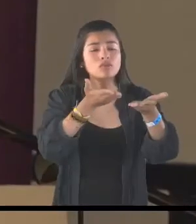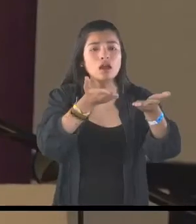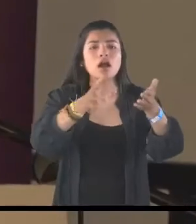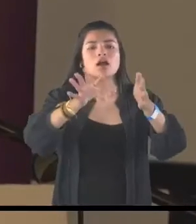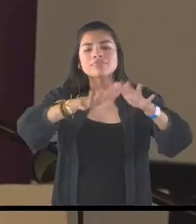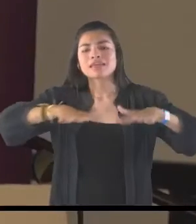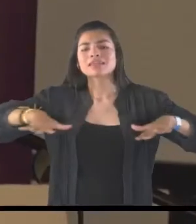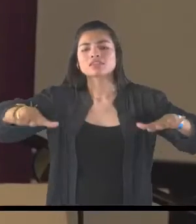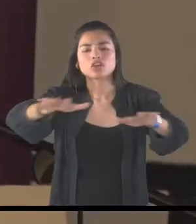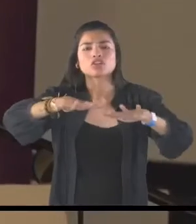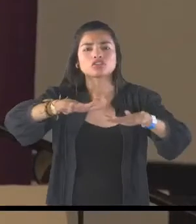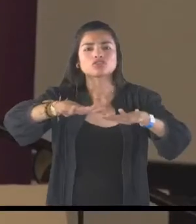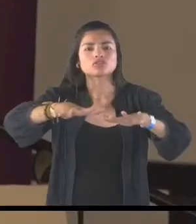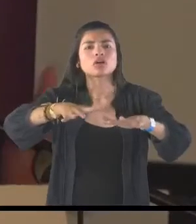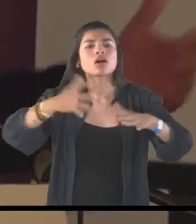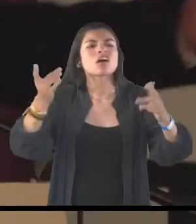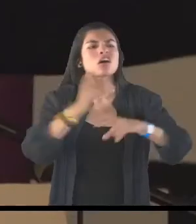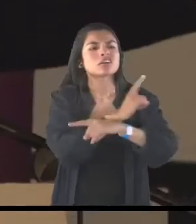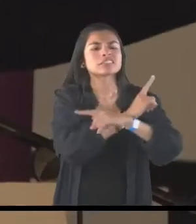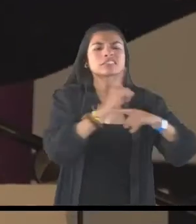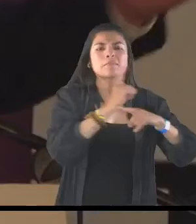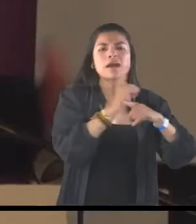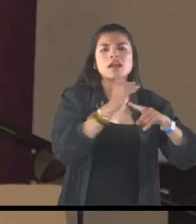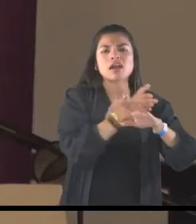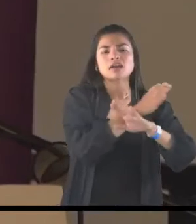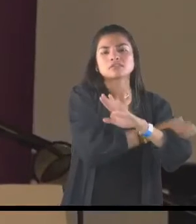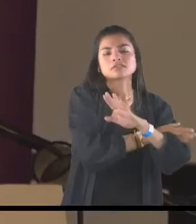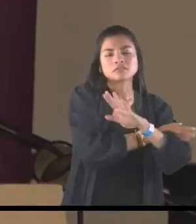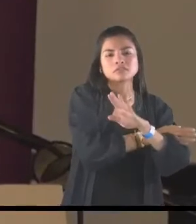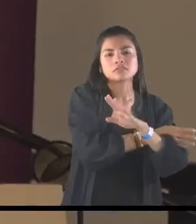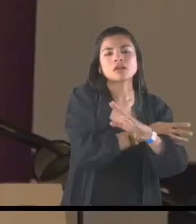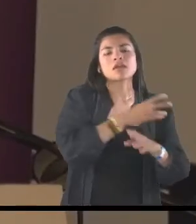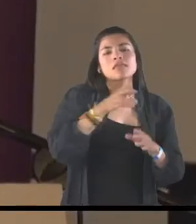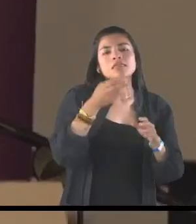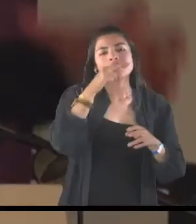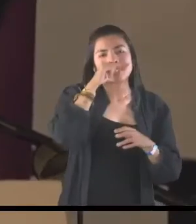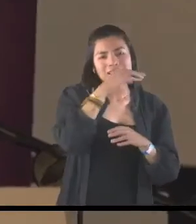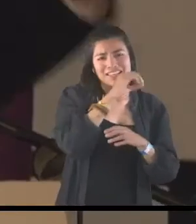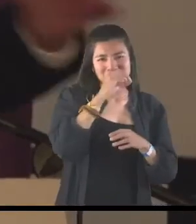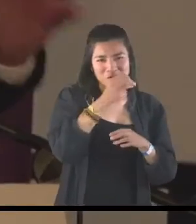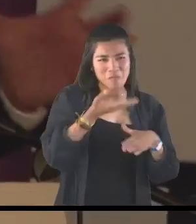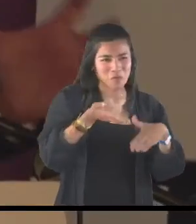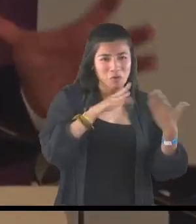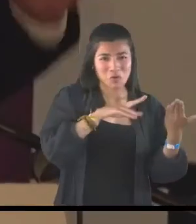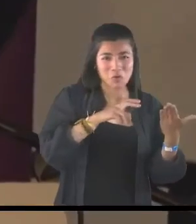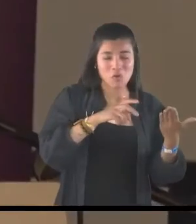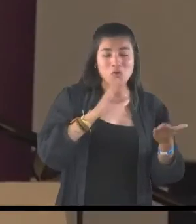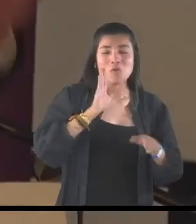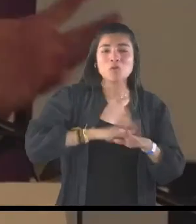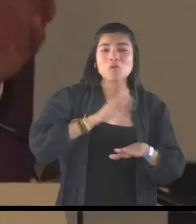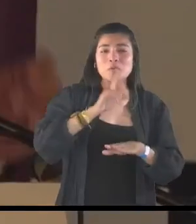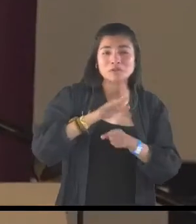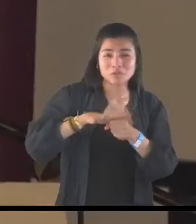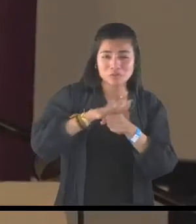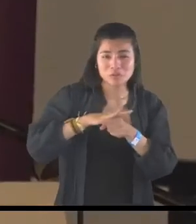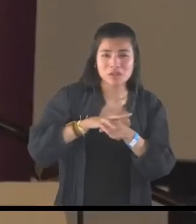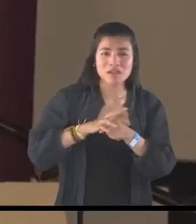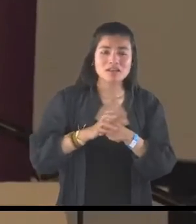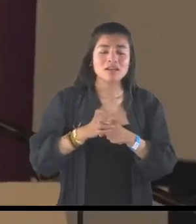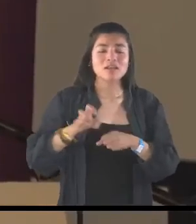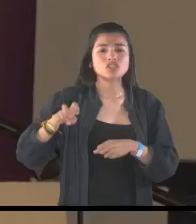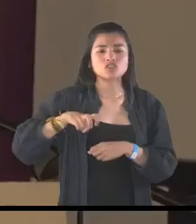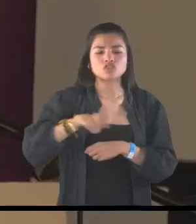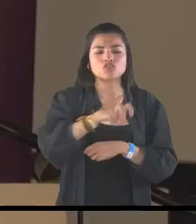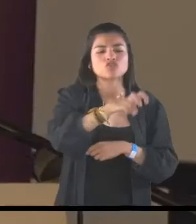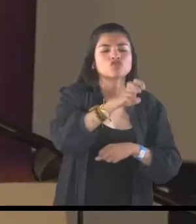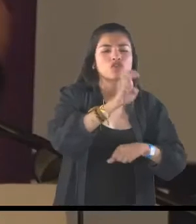niño picado por una serpiente porque no tenía un centro de salud cerca, y toda esa clase política se opuso a que hubiera